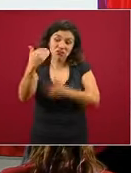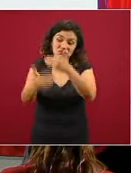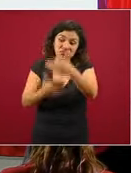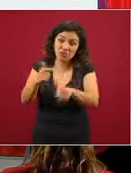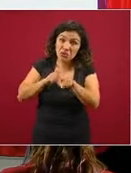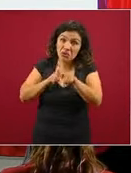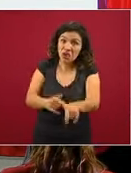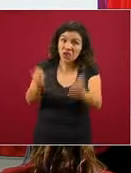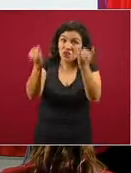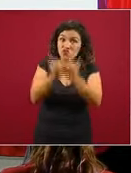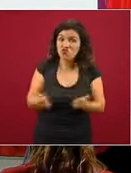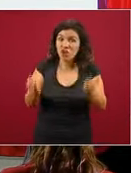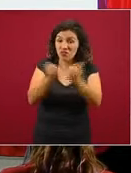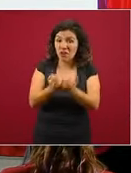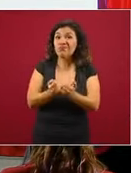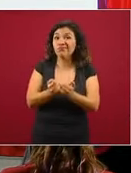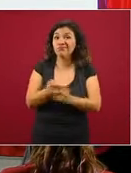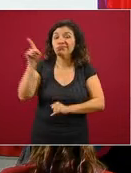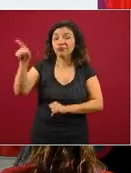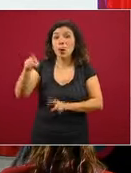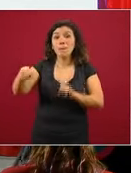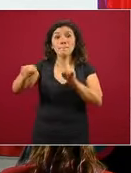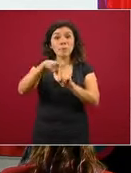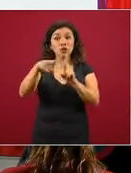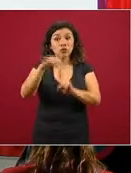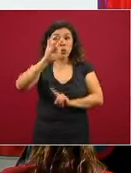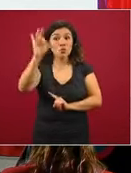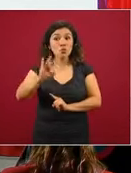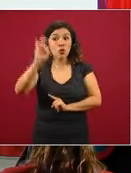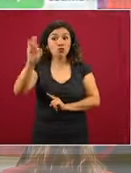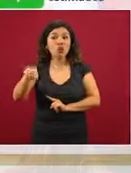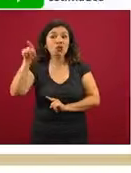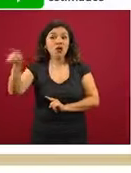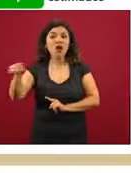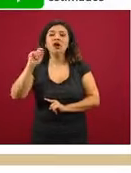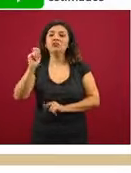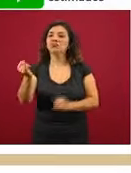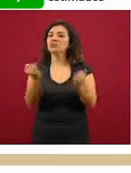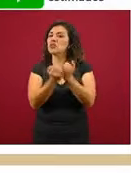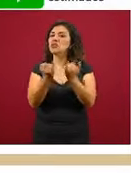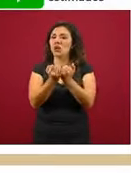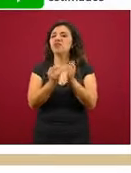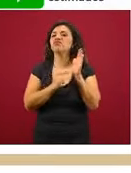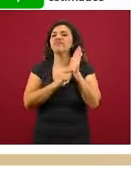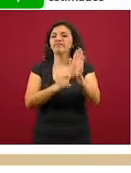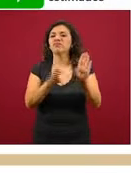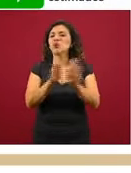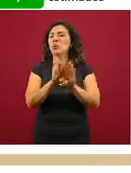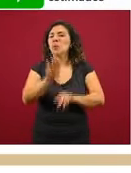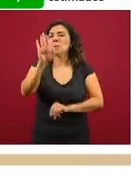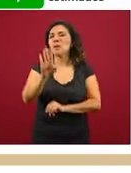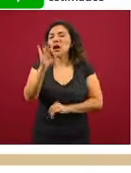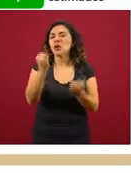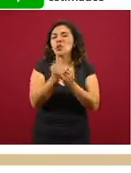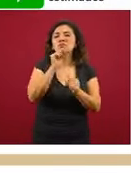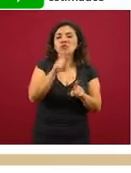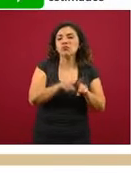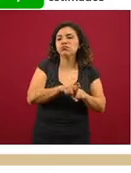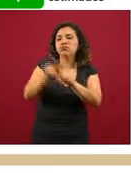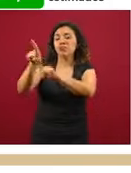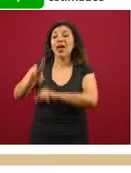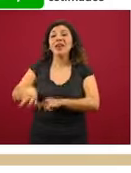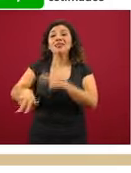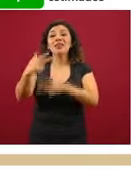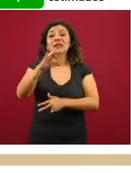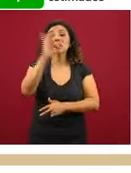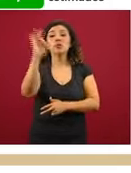continuar o no. El porcentaje de positividad también presentándose prácticamente similar a este ascenso. 13%